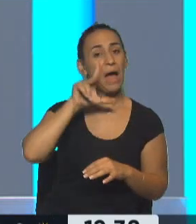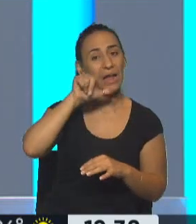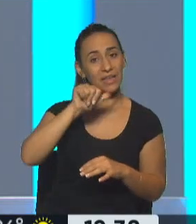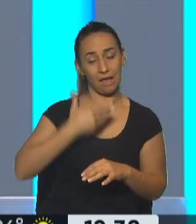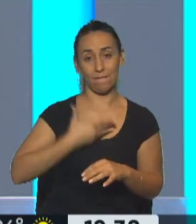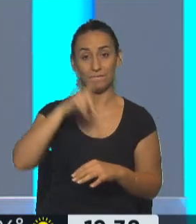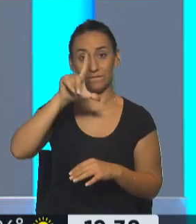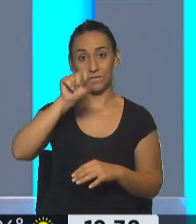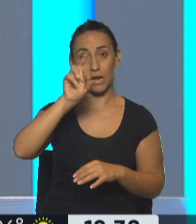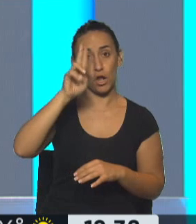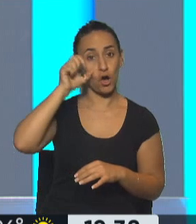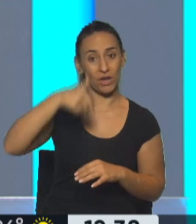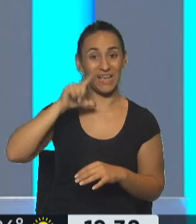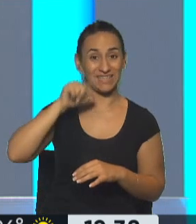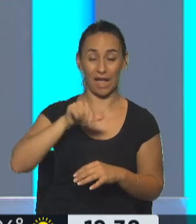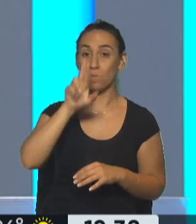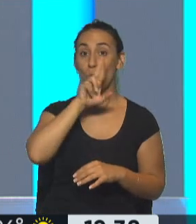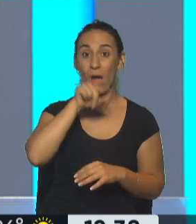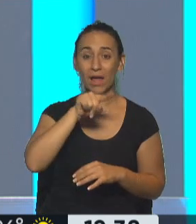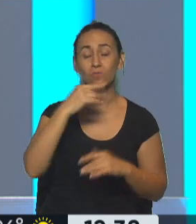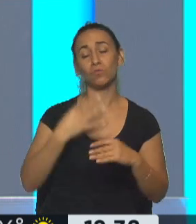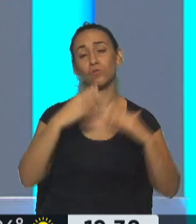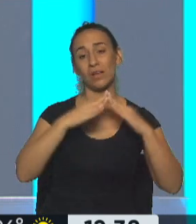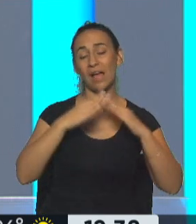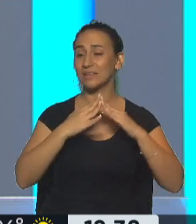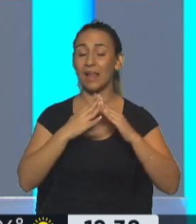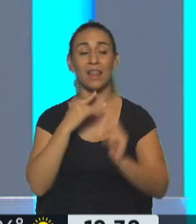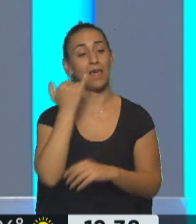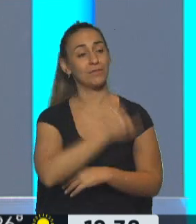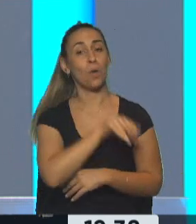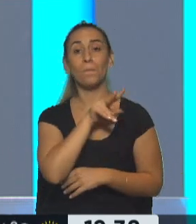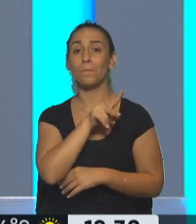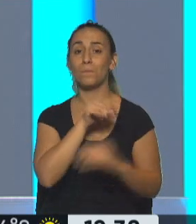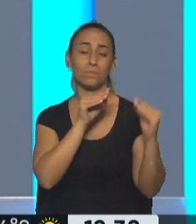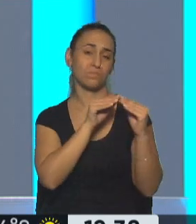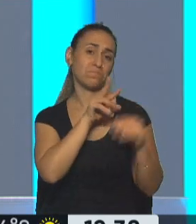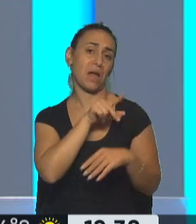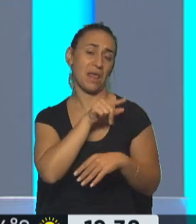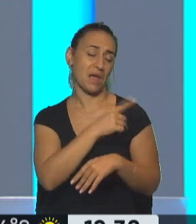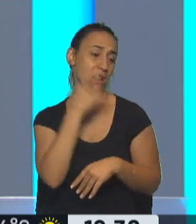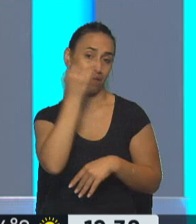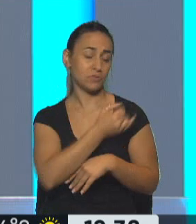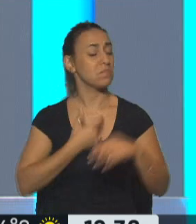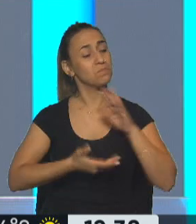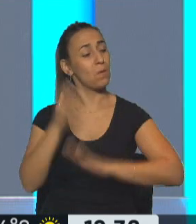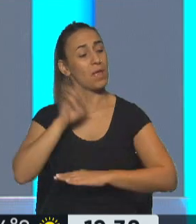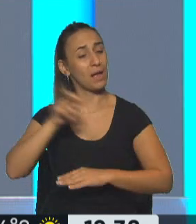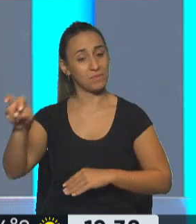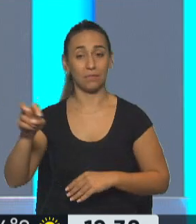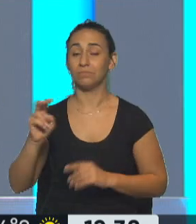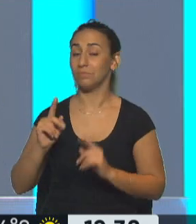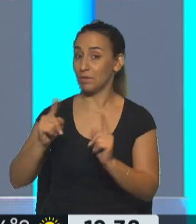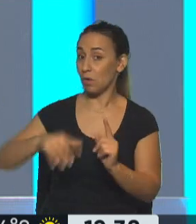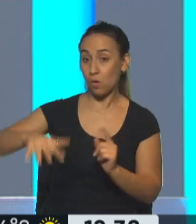exactamente ella le dijo a su compañero voy a caminar como hacía normalmente voy y caminaba por el espacio